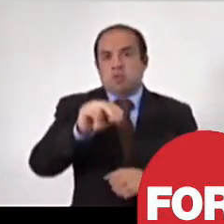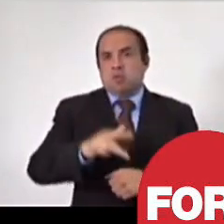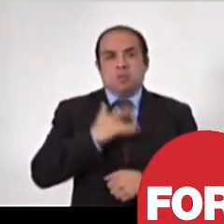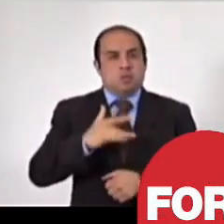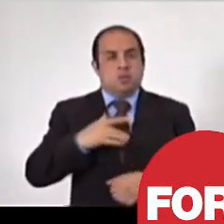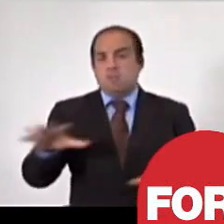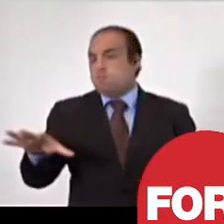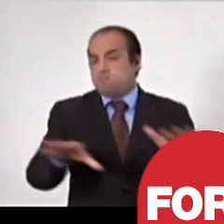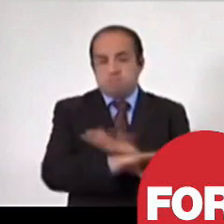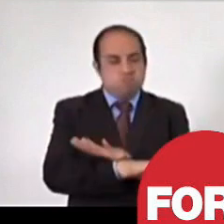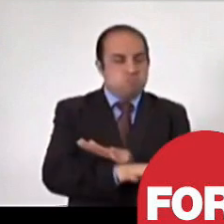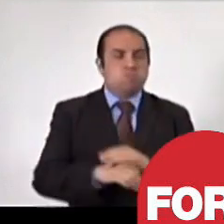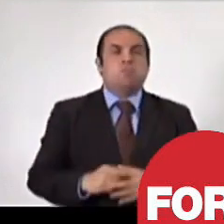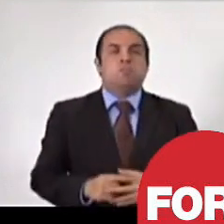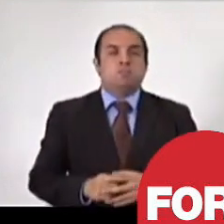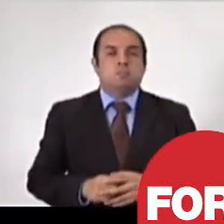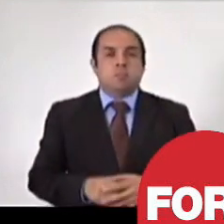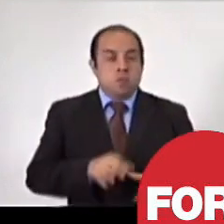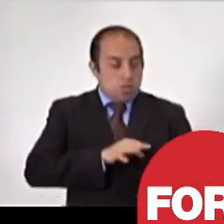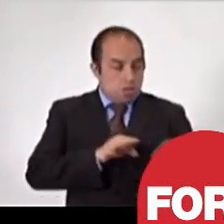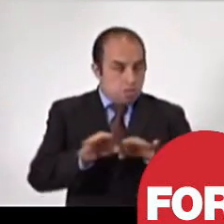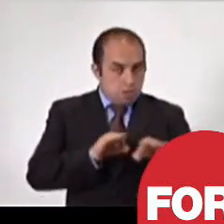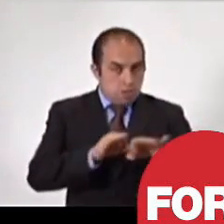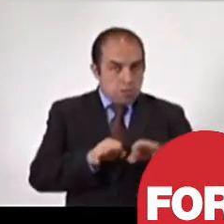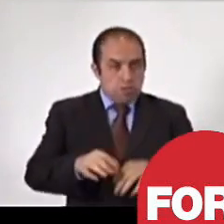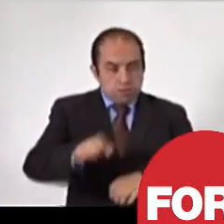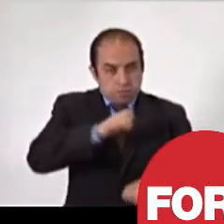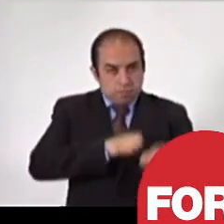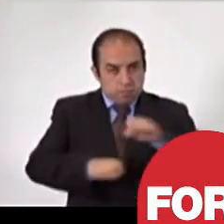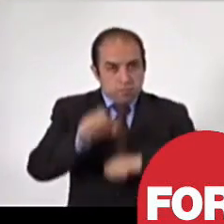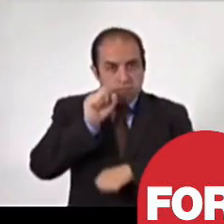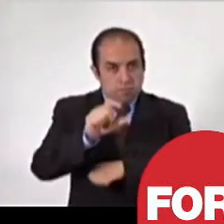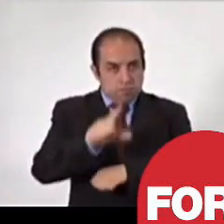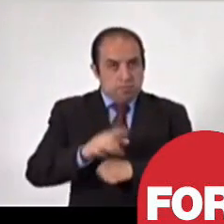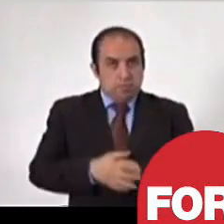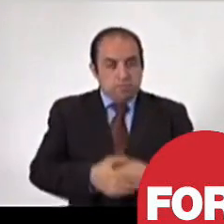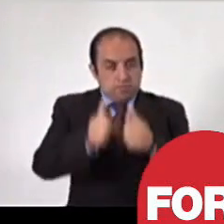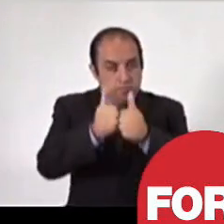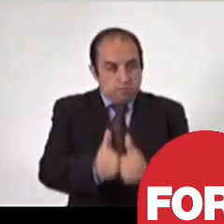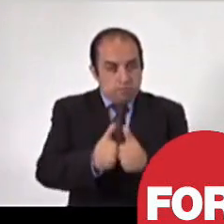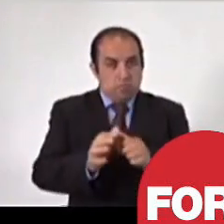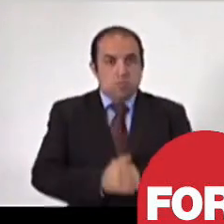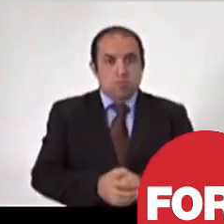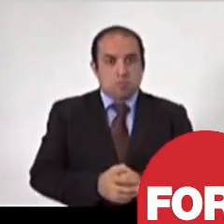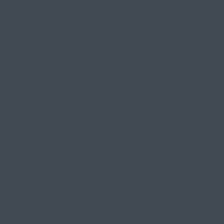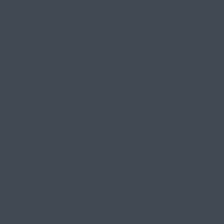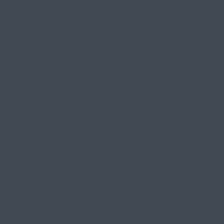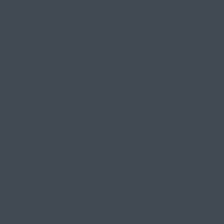resentir ningún cambio. Los trabajadores de estas empresas también van a permanecer.